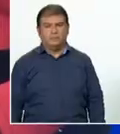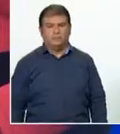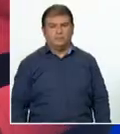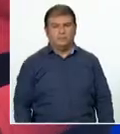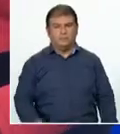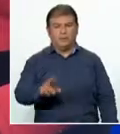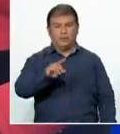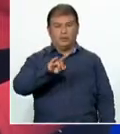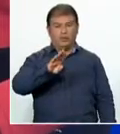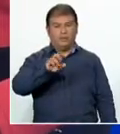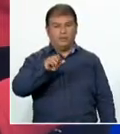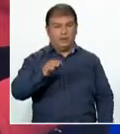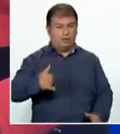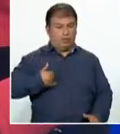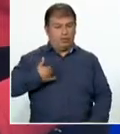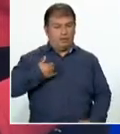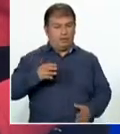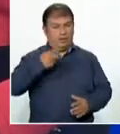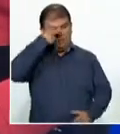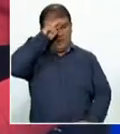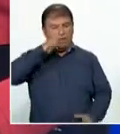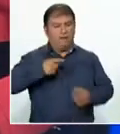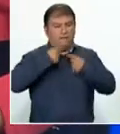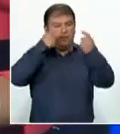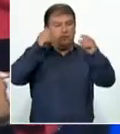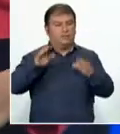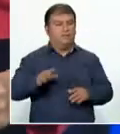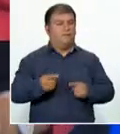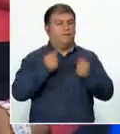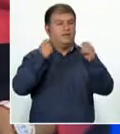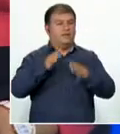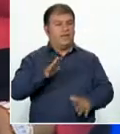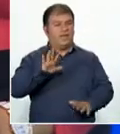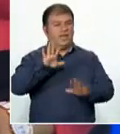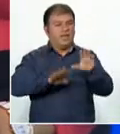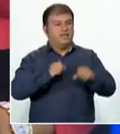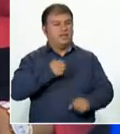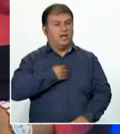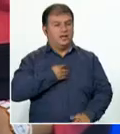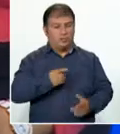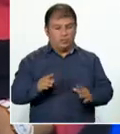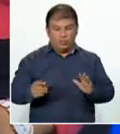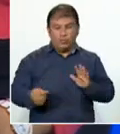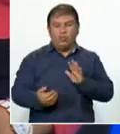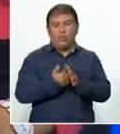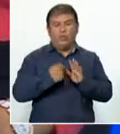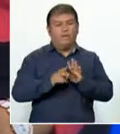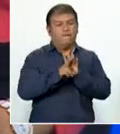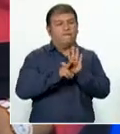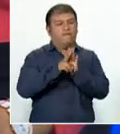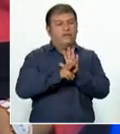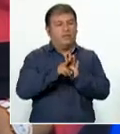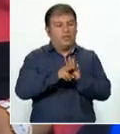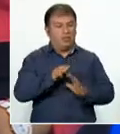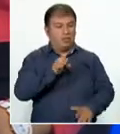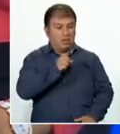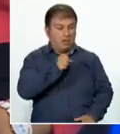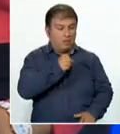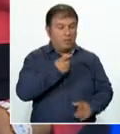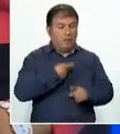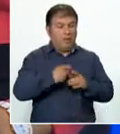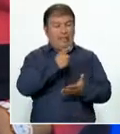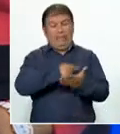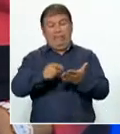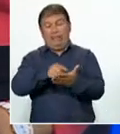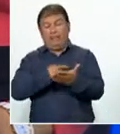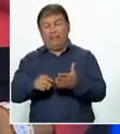Rubí, la adolescente mexicana que se hizo famosa por su fiesta de 15 años, estrenó nuevo videoclip. Sin embargo, las críticas